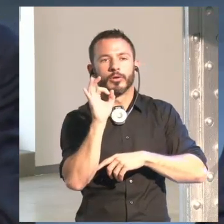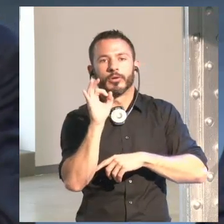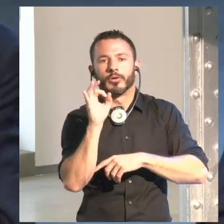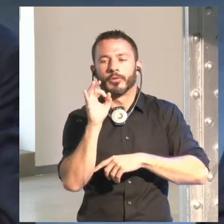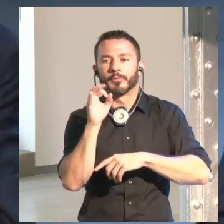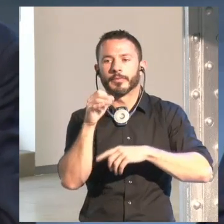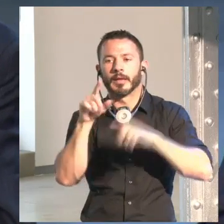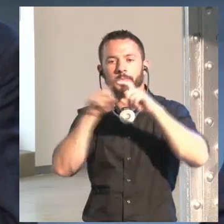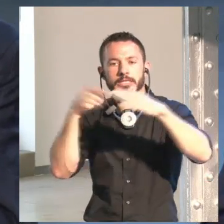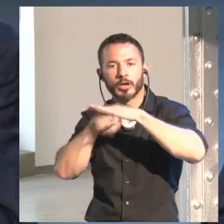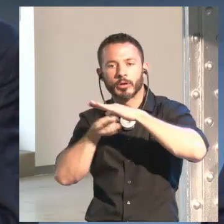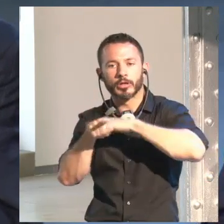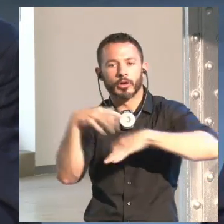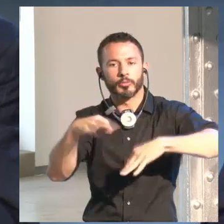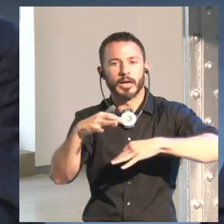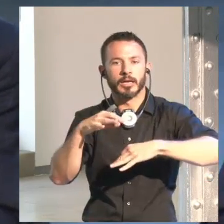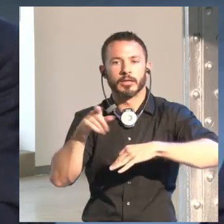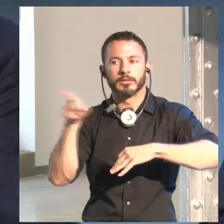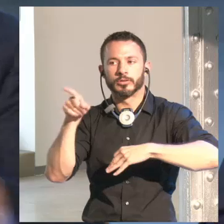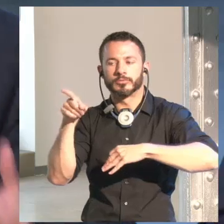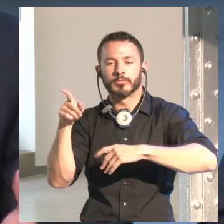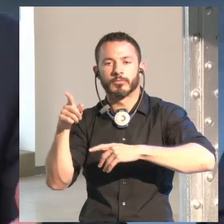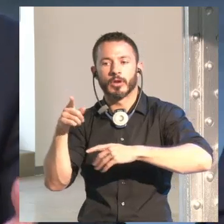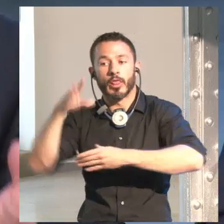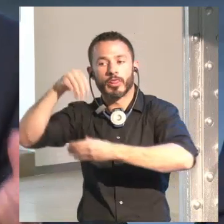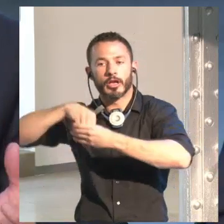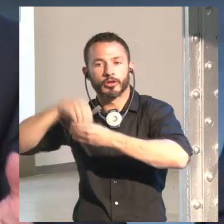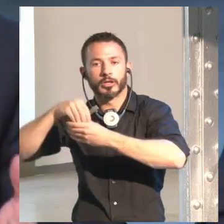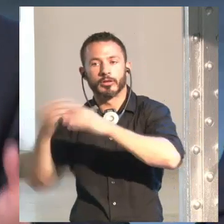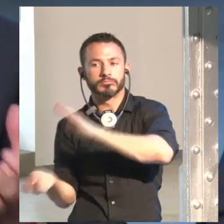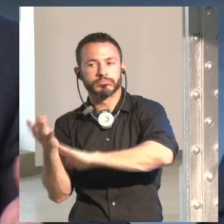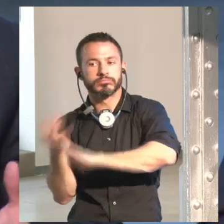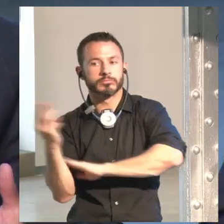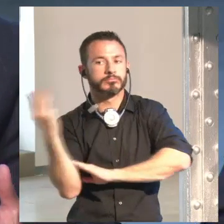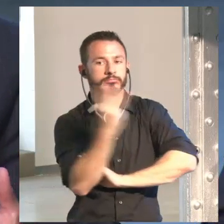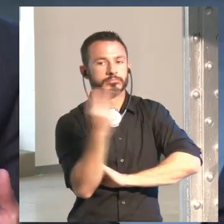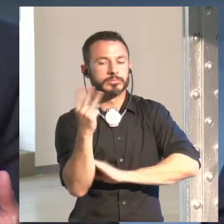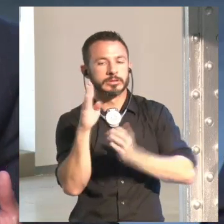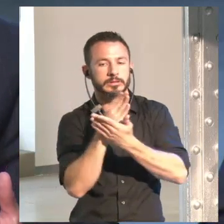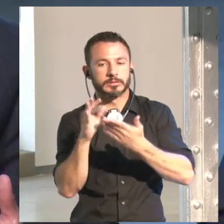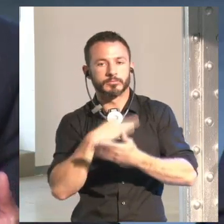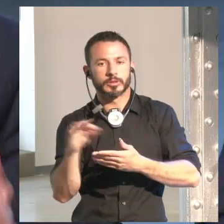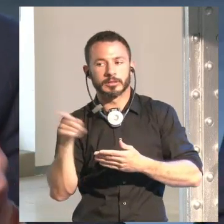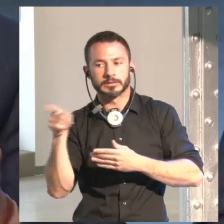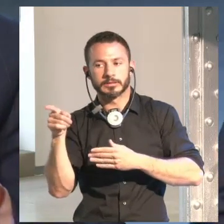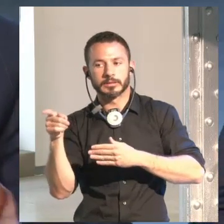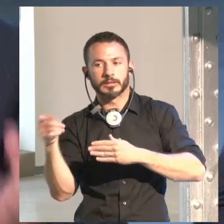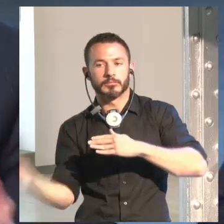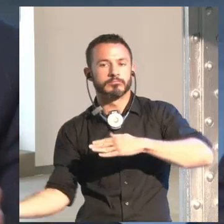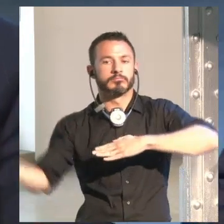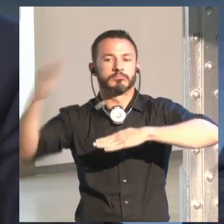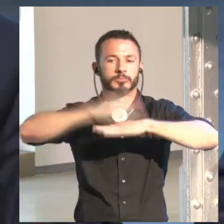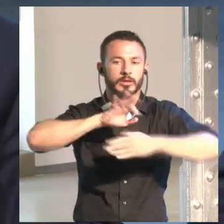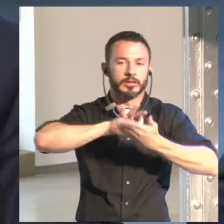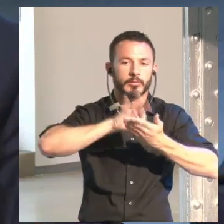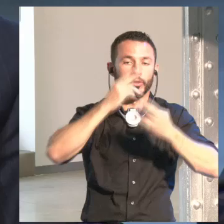una operadora normal y un proveedor de contenido que se montaba encima de ese servicio de utilidad